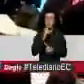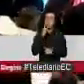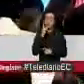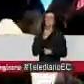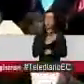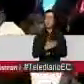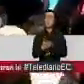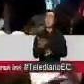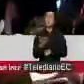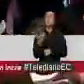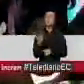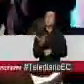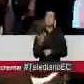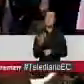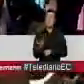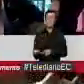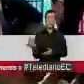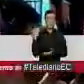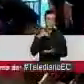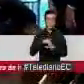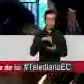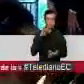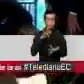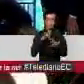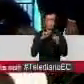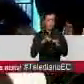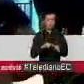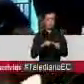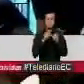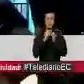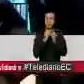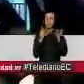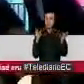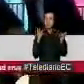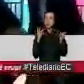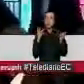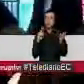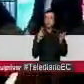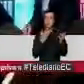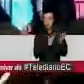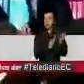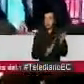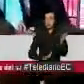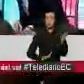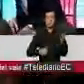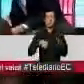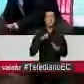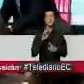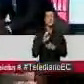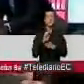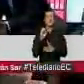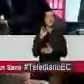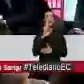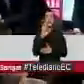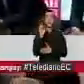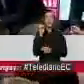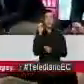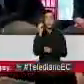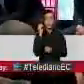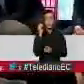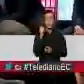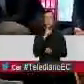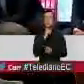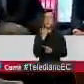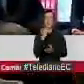más nosotros vamos a retomar esta transmisión cuando intervenga el vicepresidente de la República, Otto Sonnenhosner,